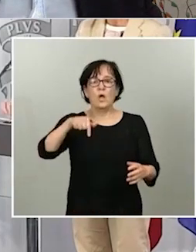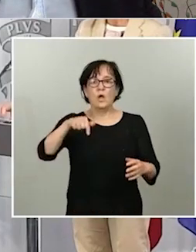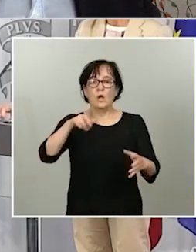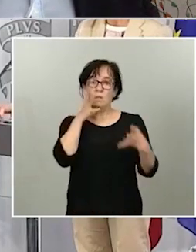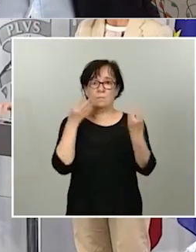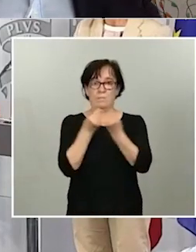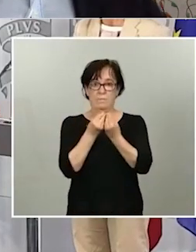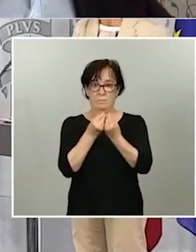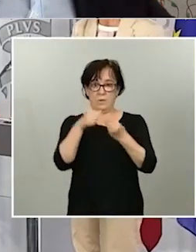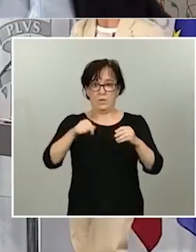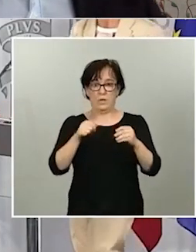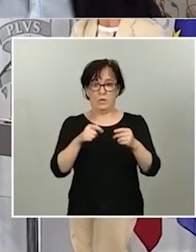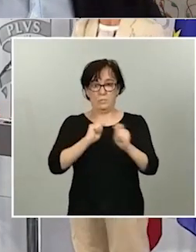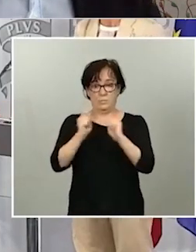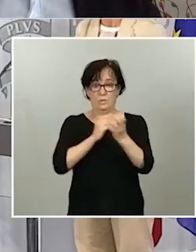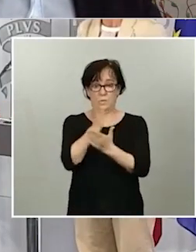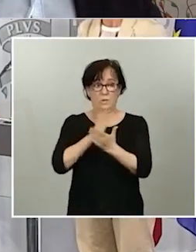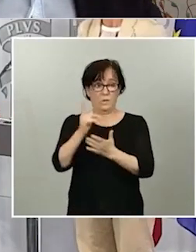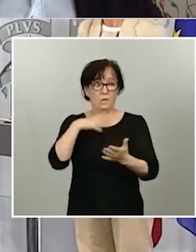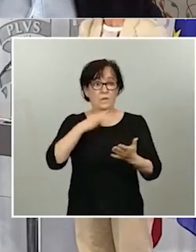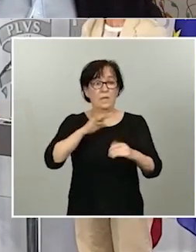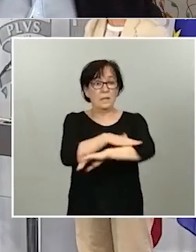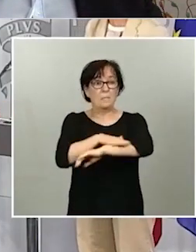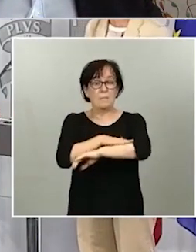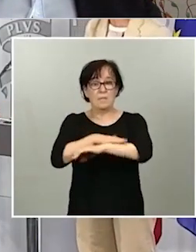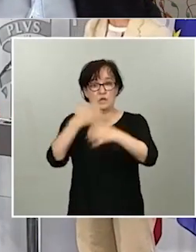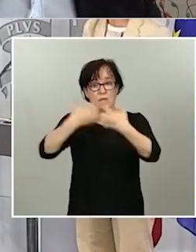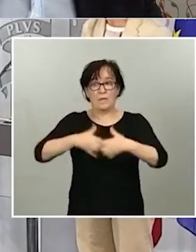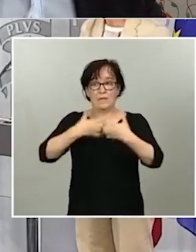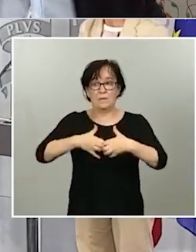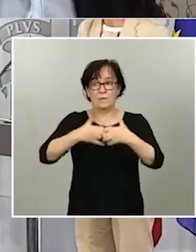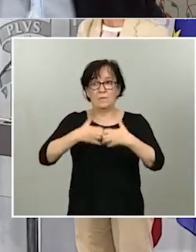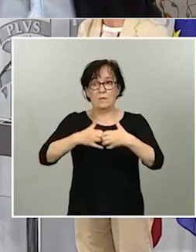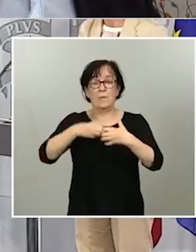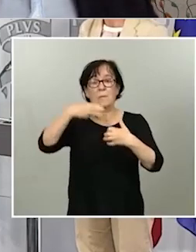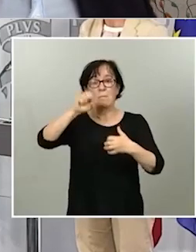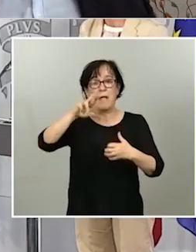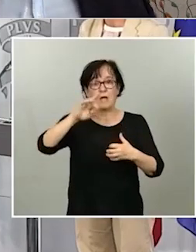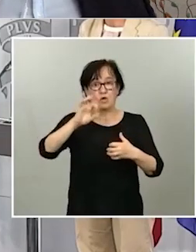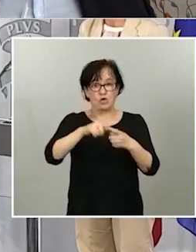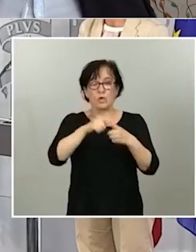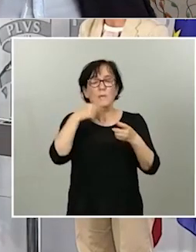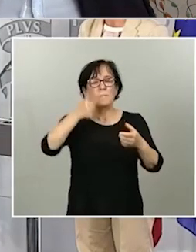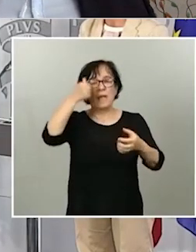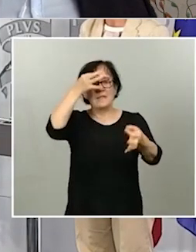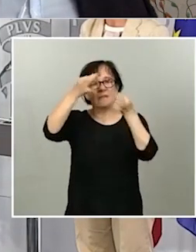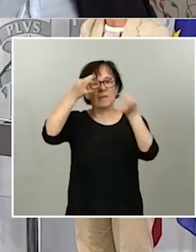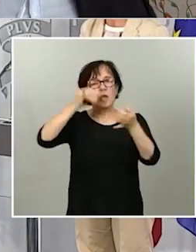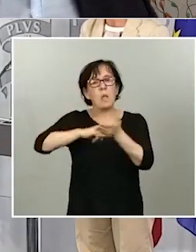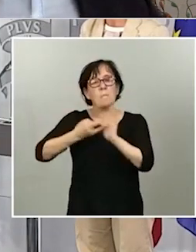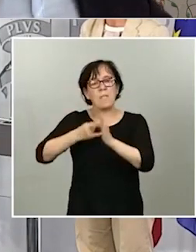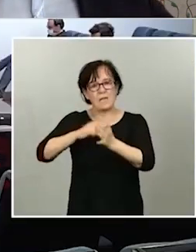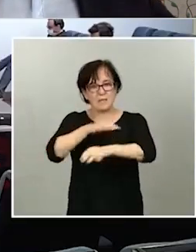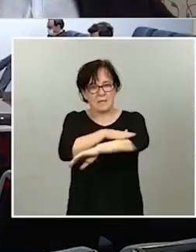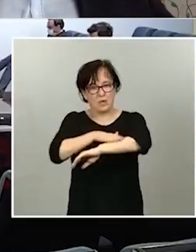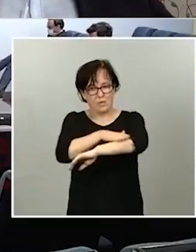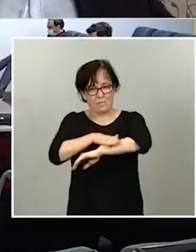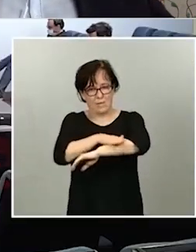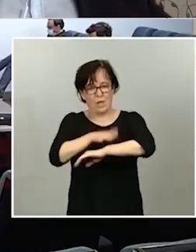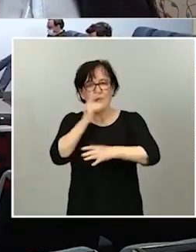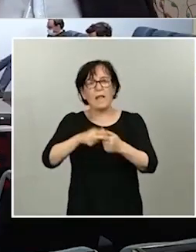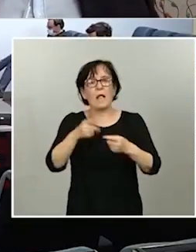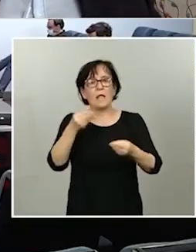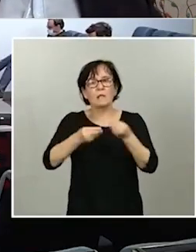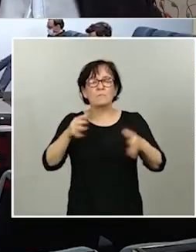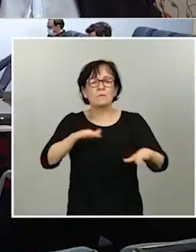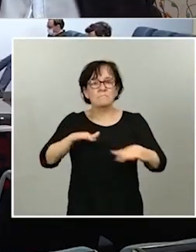trabajo en esos 81 folios donde yo recomiendo a todos los televidentes de los intocables